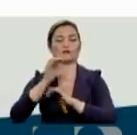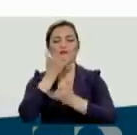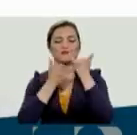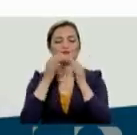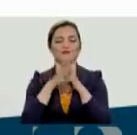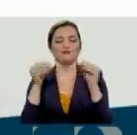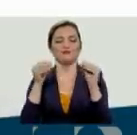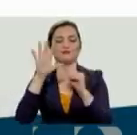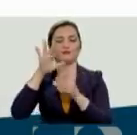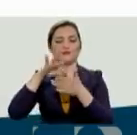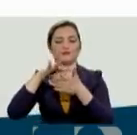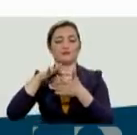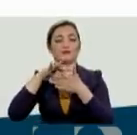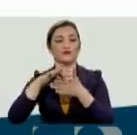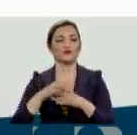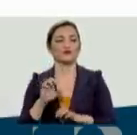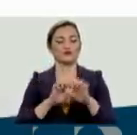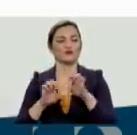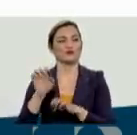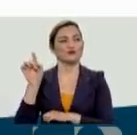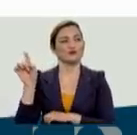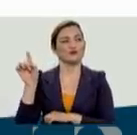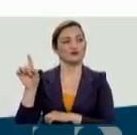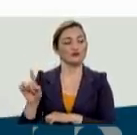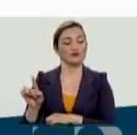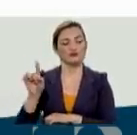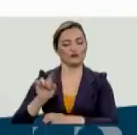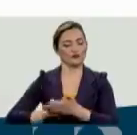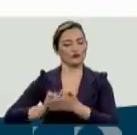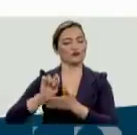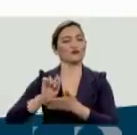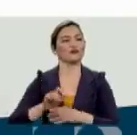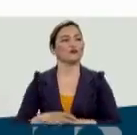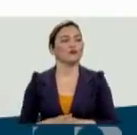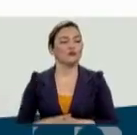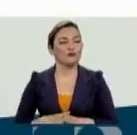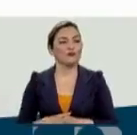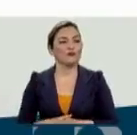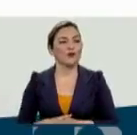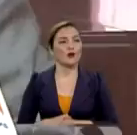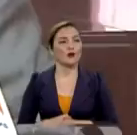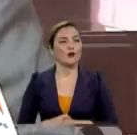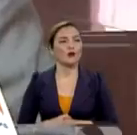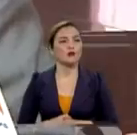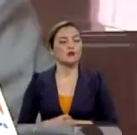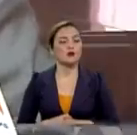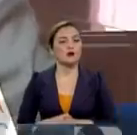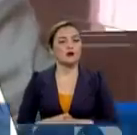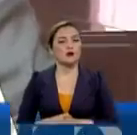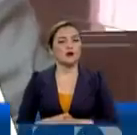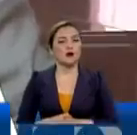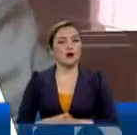5 pendientes. Entre las calificadas están Unidad Popular Izquierda Democrática y la Alianza Partido Socialista Concertación. No hay ninguna